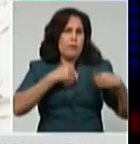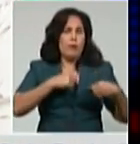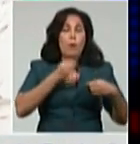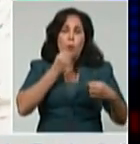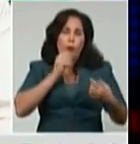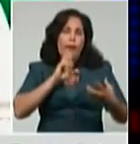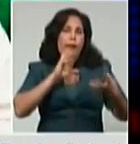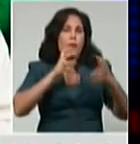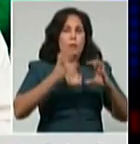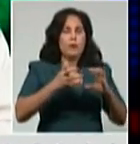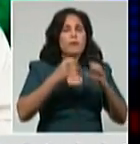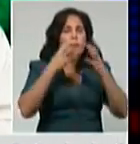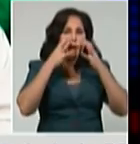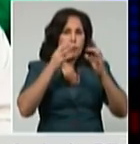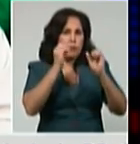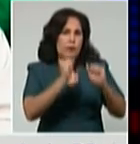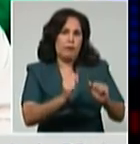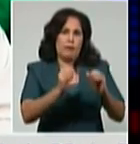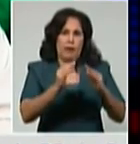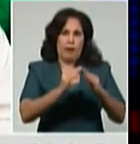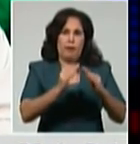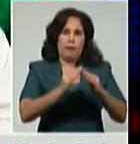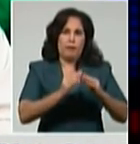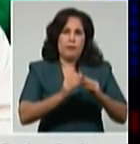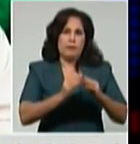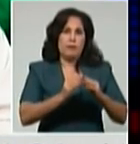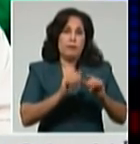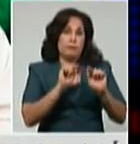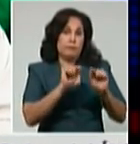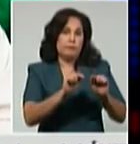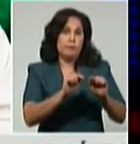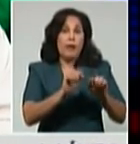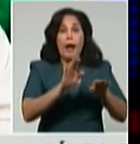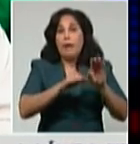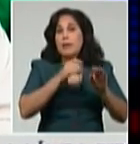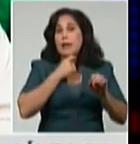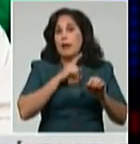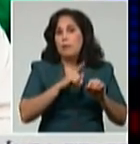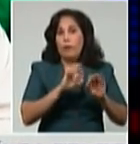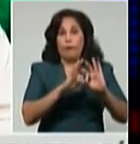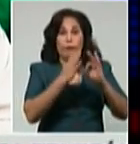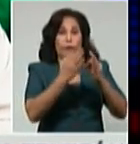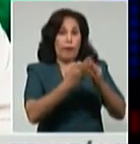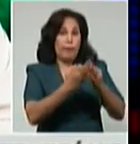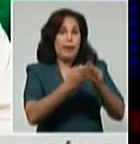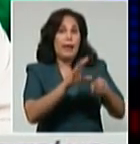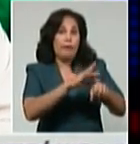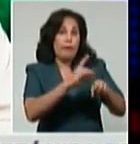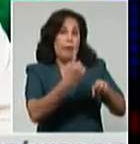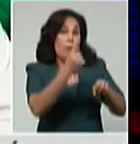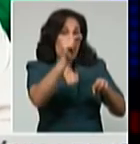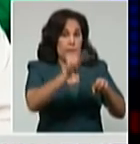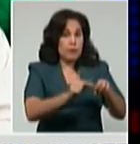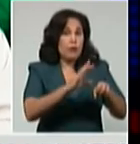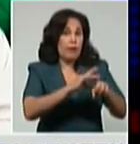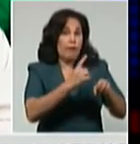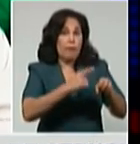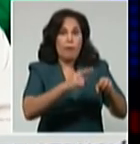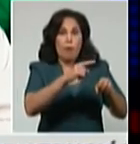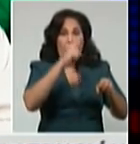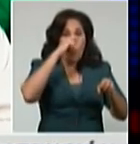es importante que estén en un centro de salud donde se pueda aplicar todos los